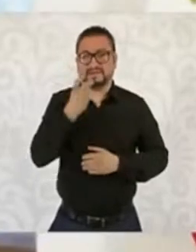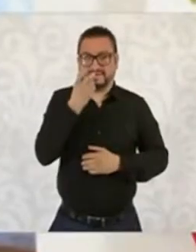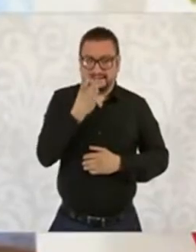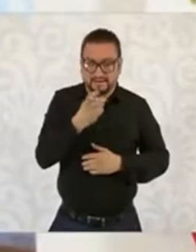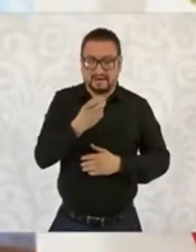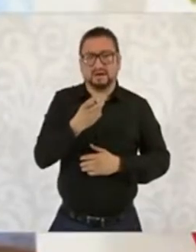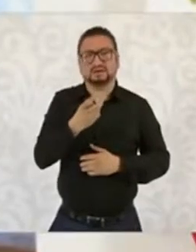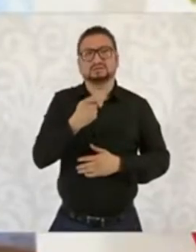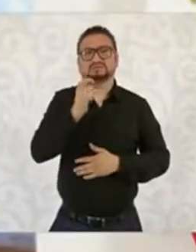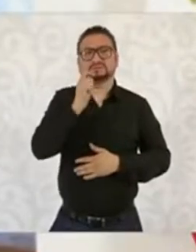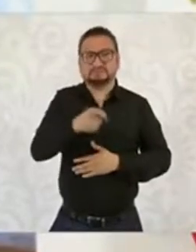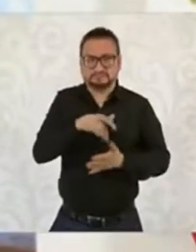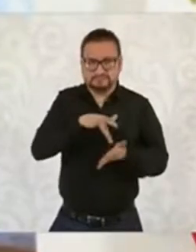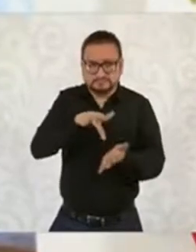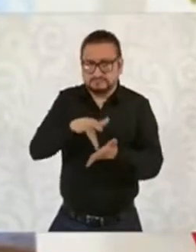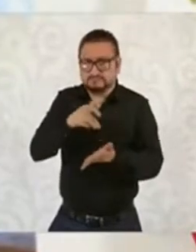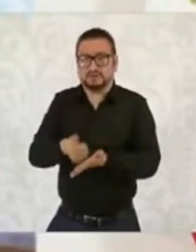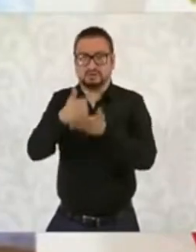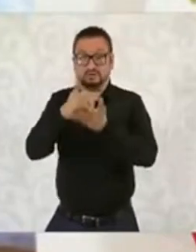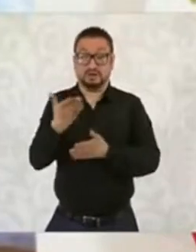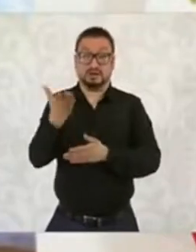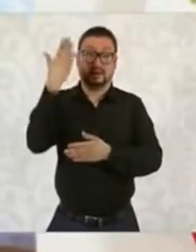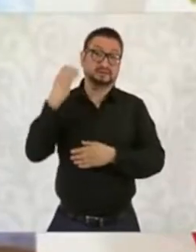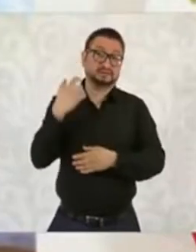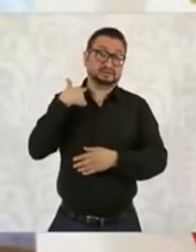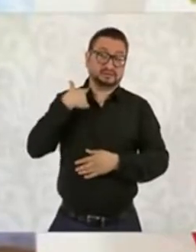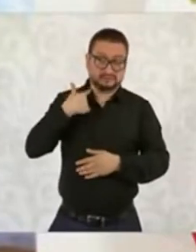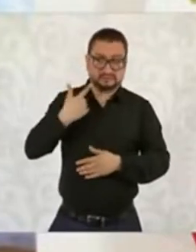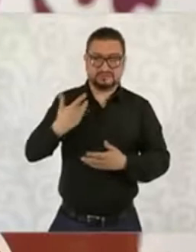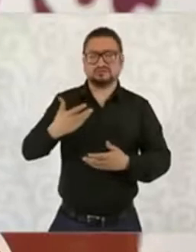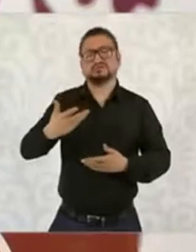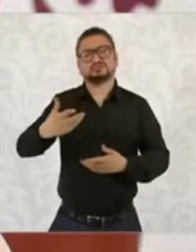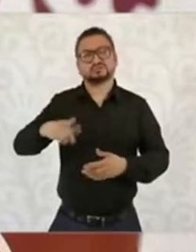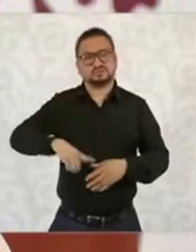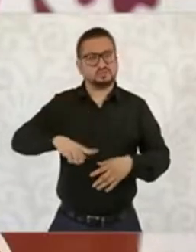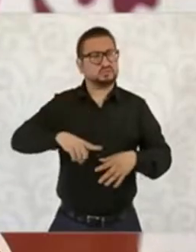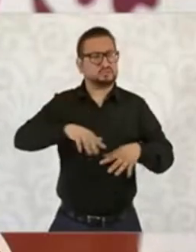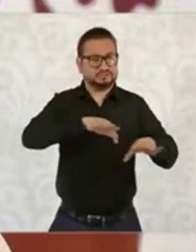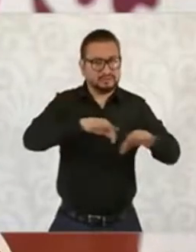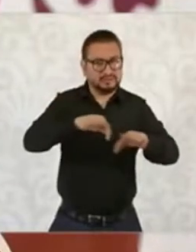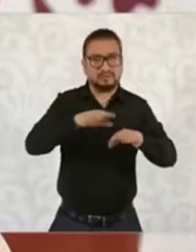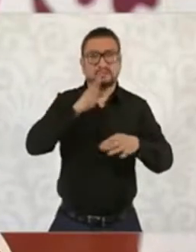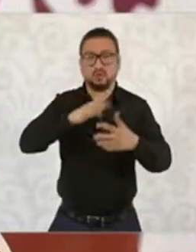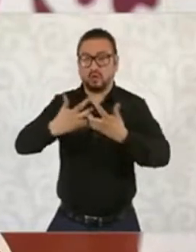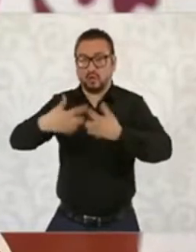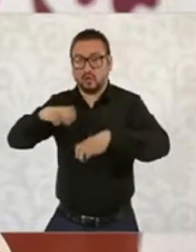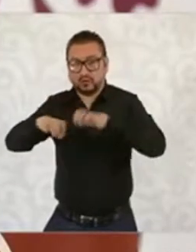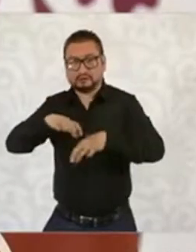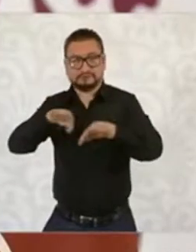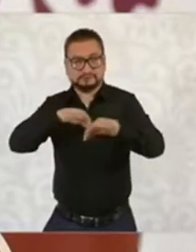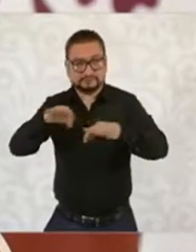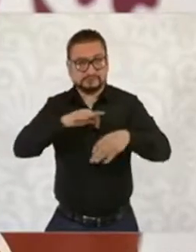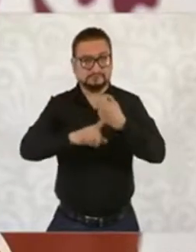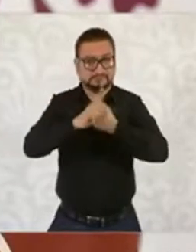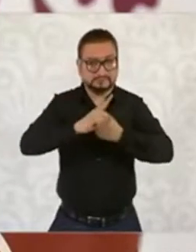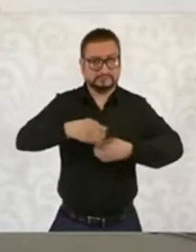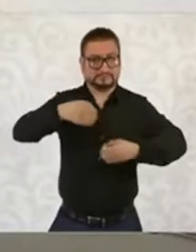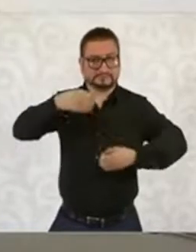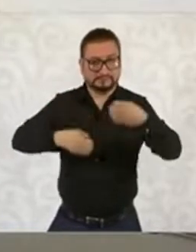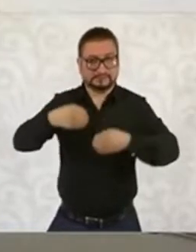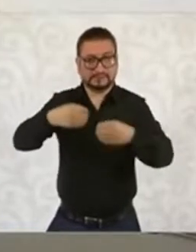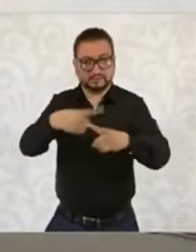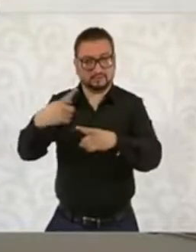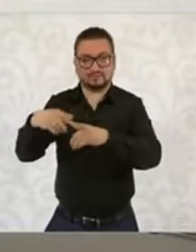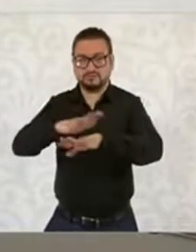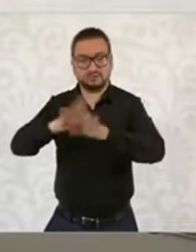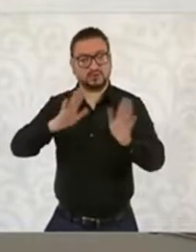está eliminando estas viejas prácticas, malas prácticas de la industria del litigio laboral y con ello pues facilitando